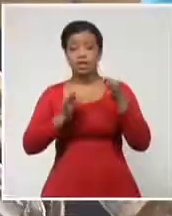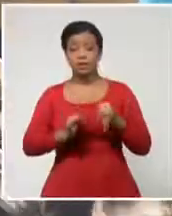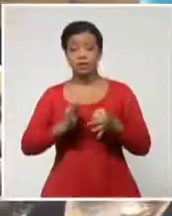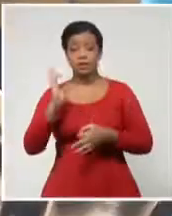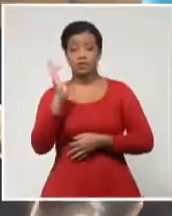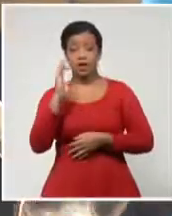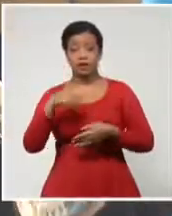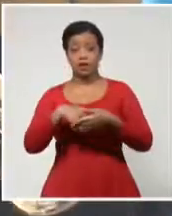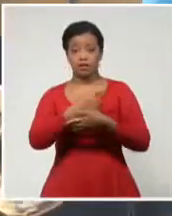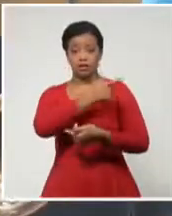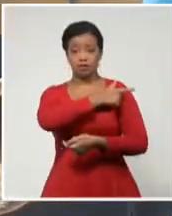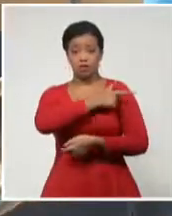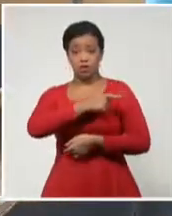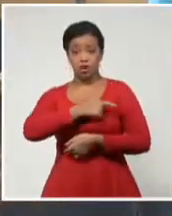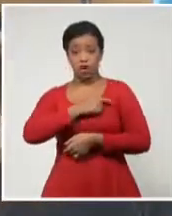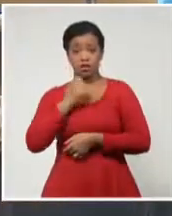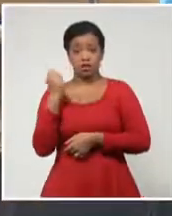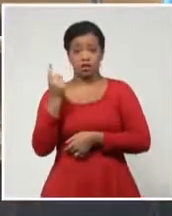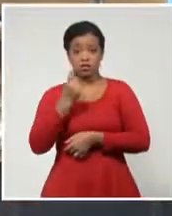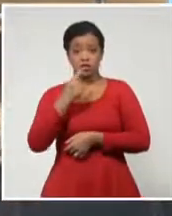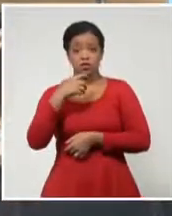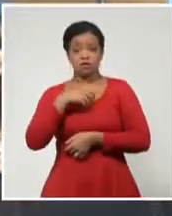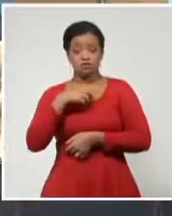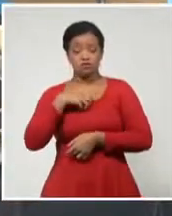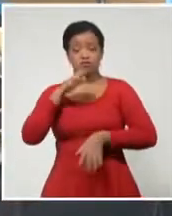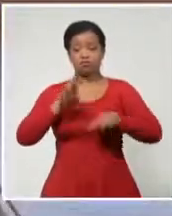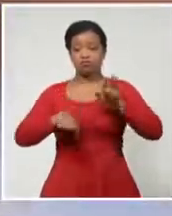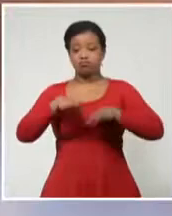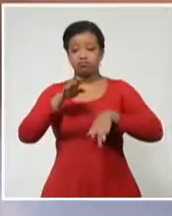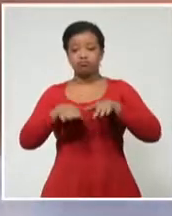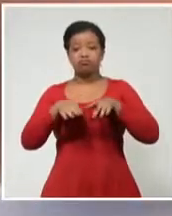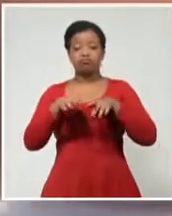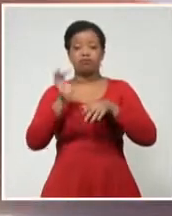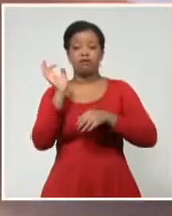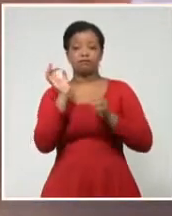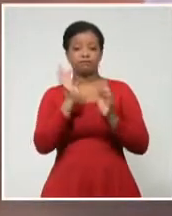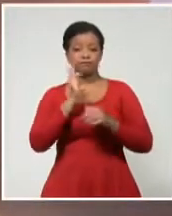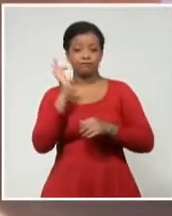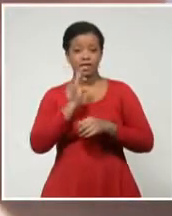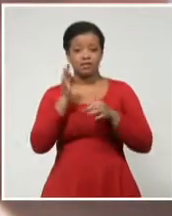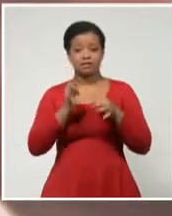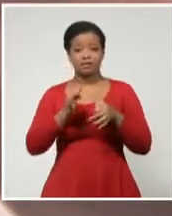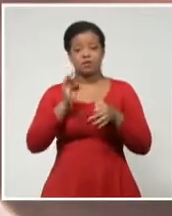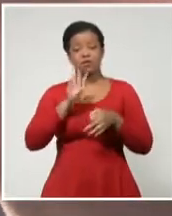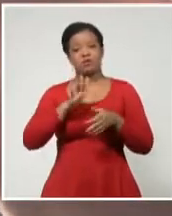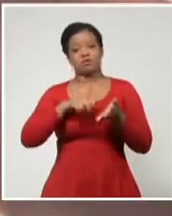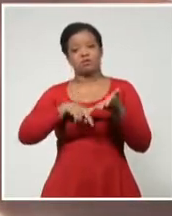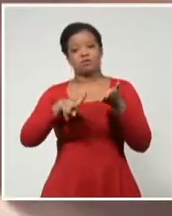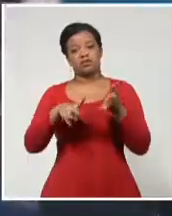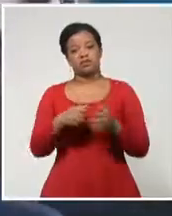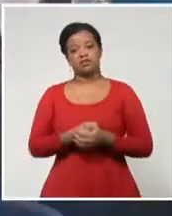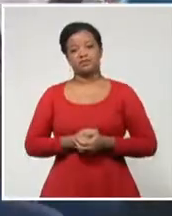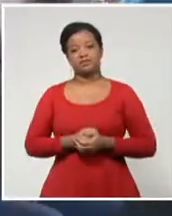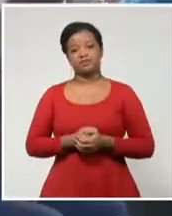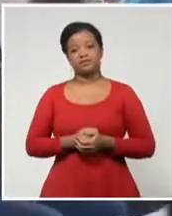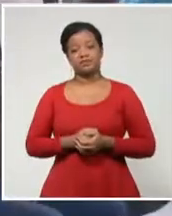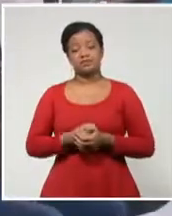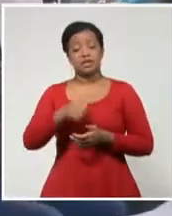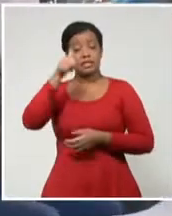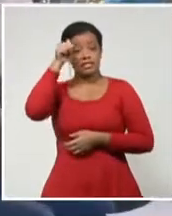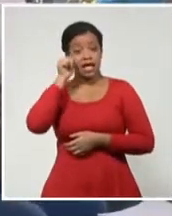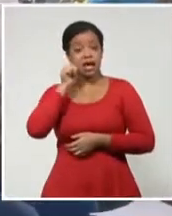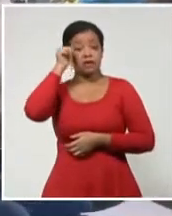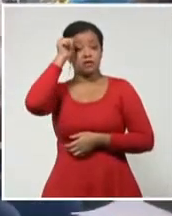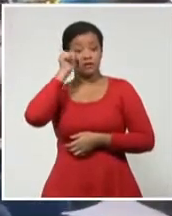Nacional, tuvo lugar una retreta con las 4 bandas de la provincia. Y cada sábado durante el verano, deleitarán al pueblo con un repertorio